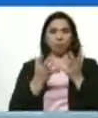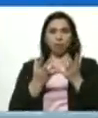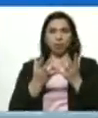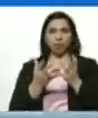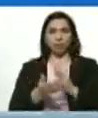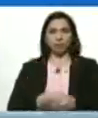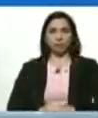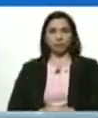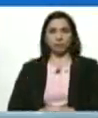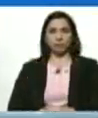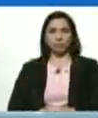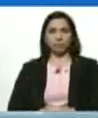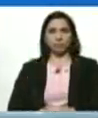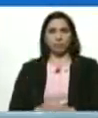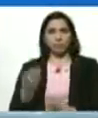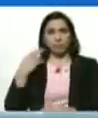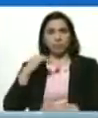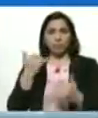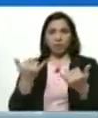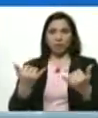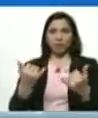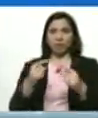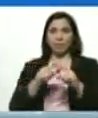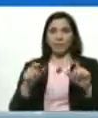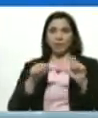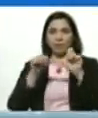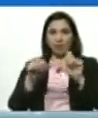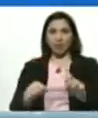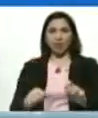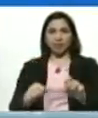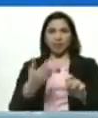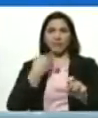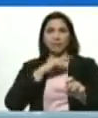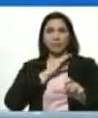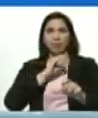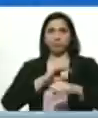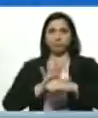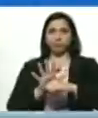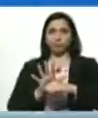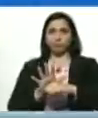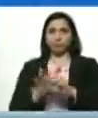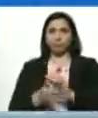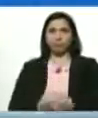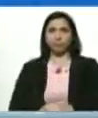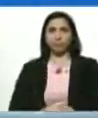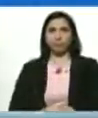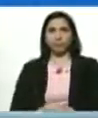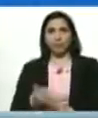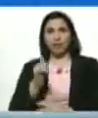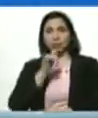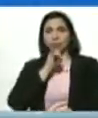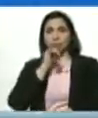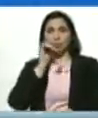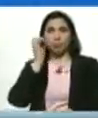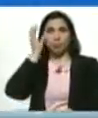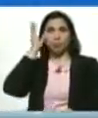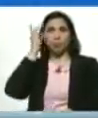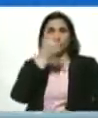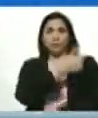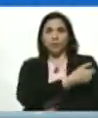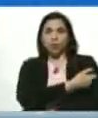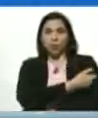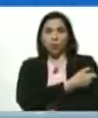llegado por ahora para quedarse por ahora hay noticias que surgen de vacunas